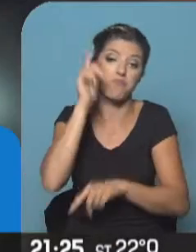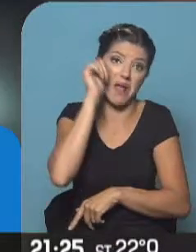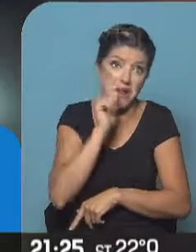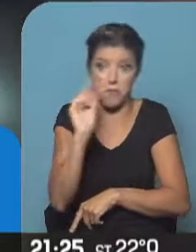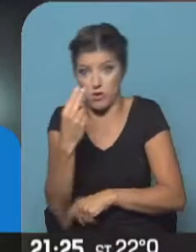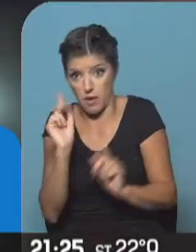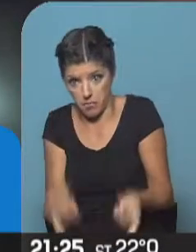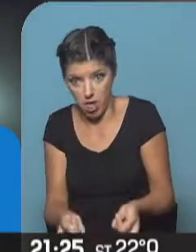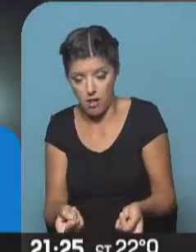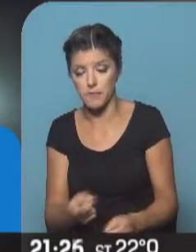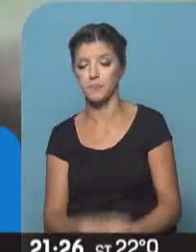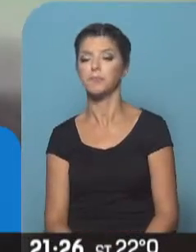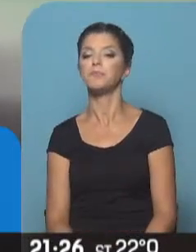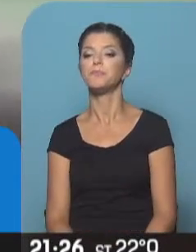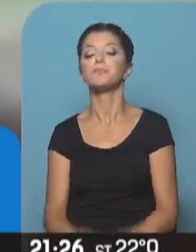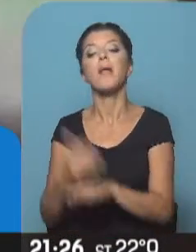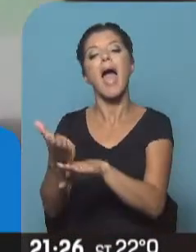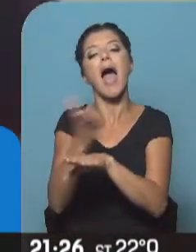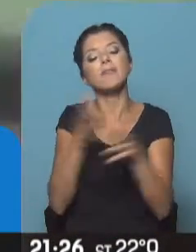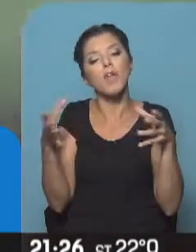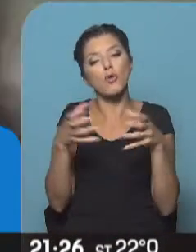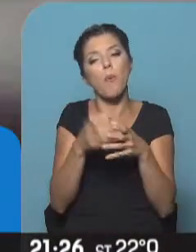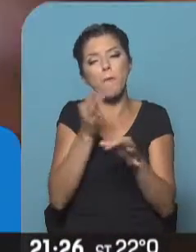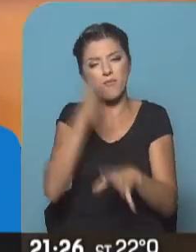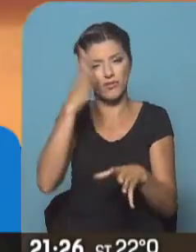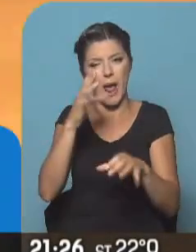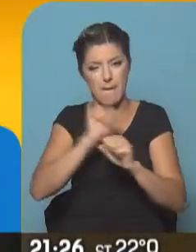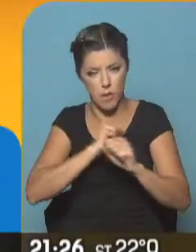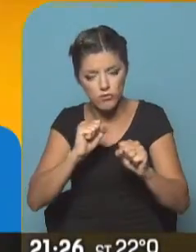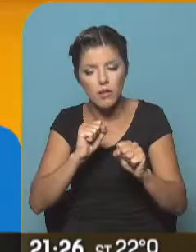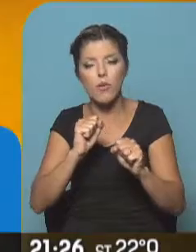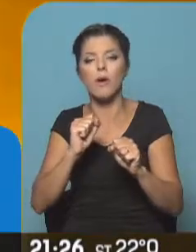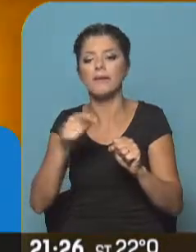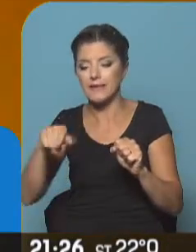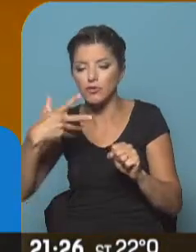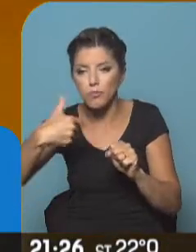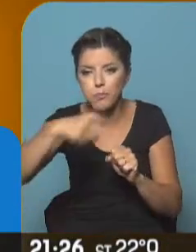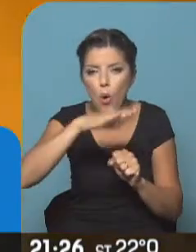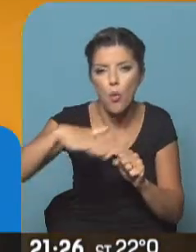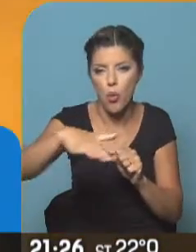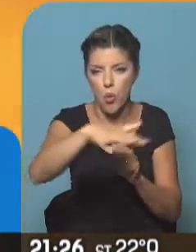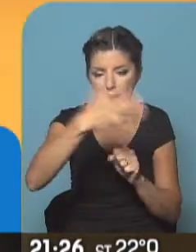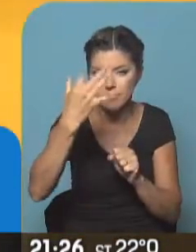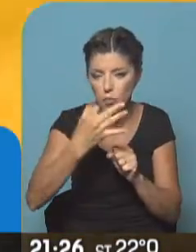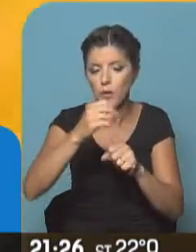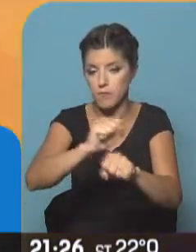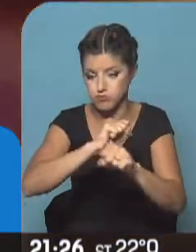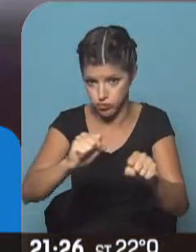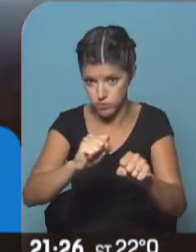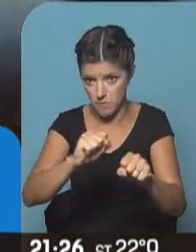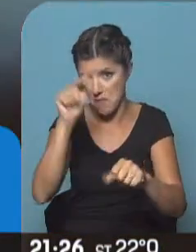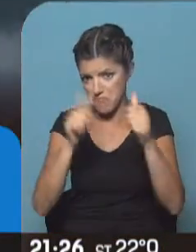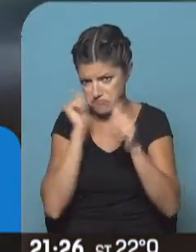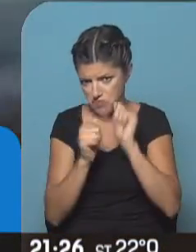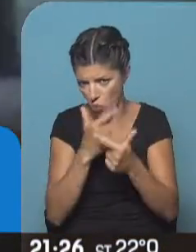posteriormente personal de la brigada de explosivos de san isidro hizo detonar el explosivo sin que se produjeran heridos tras el